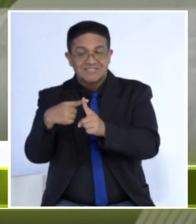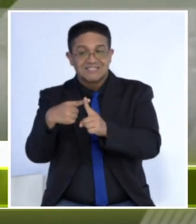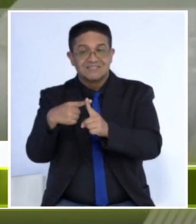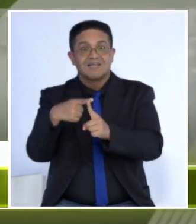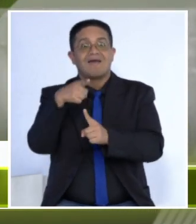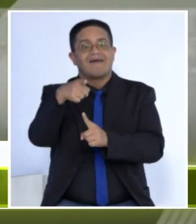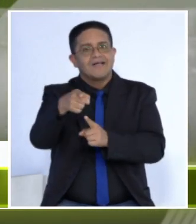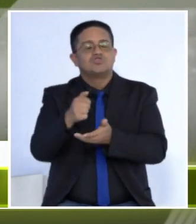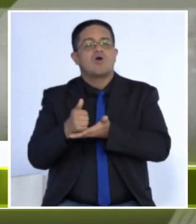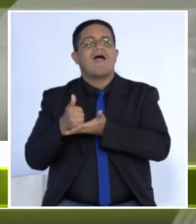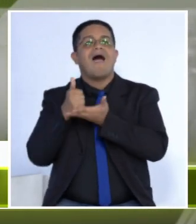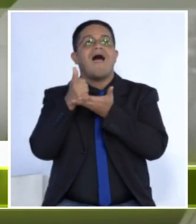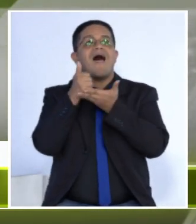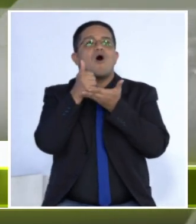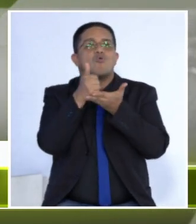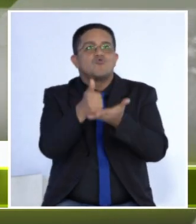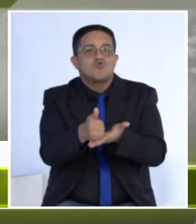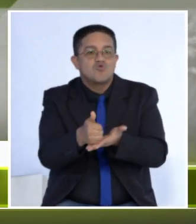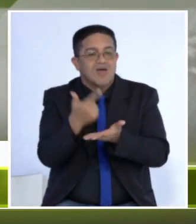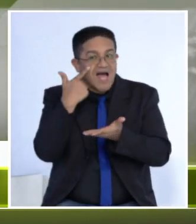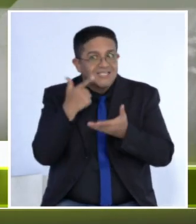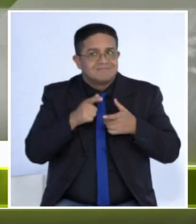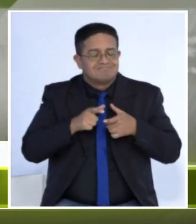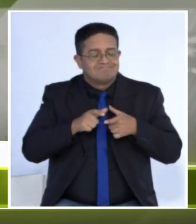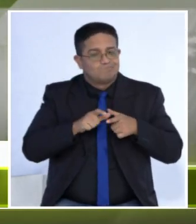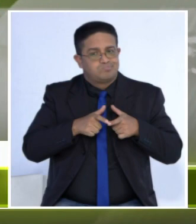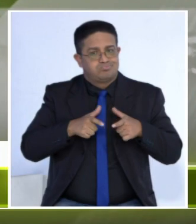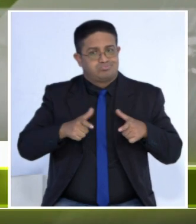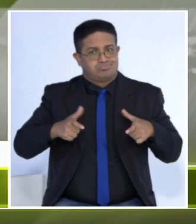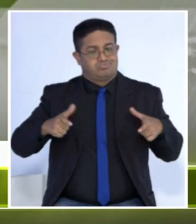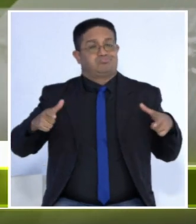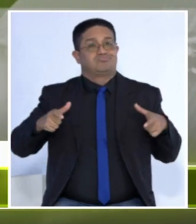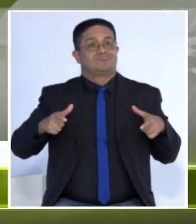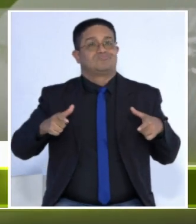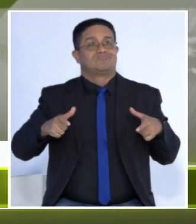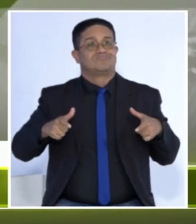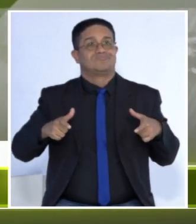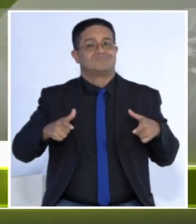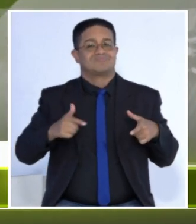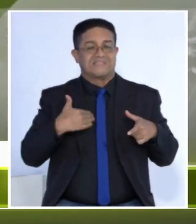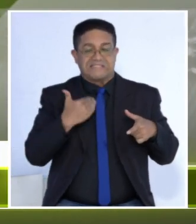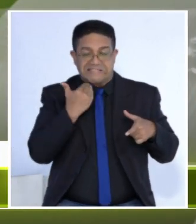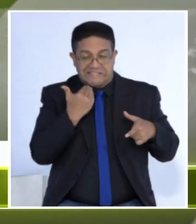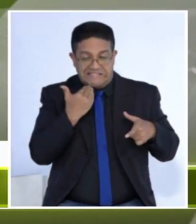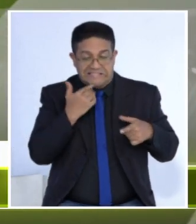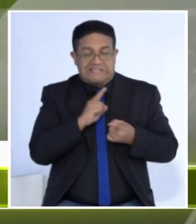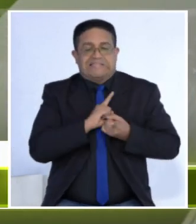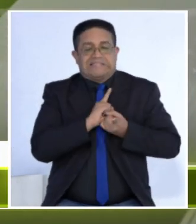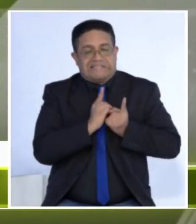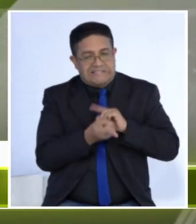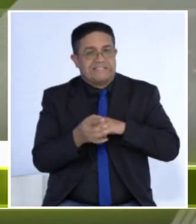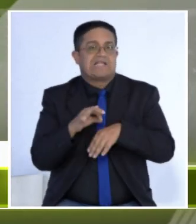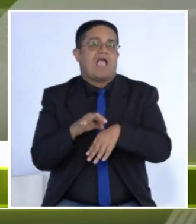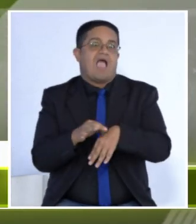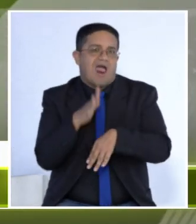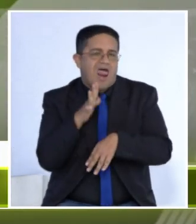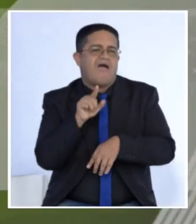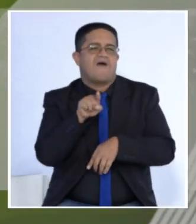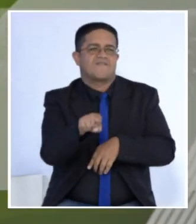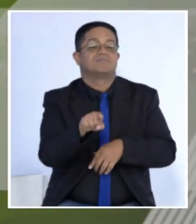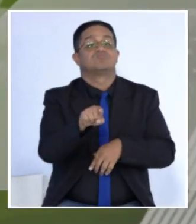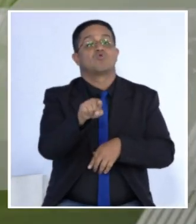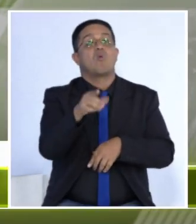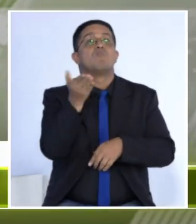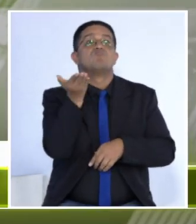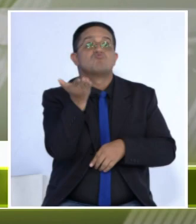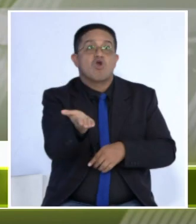ambiente propicio para que esa célula que ya estaba a punto de desarrollarse como maligna, aviva ese fuego. Por eso